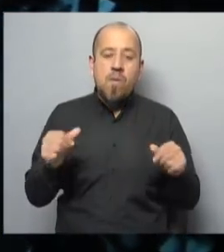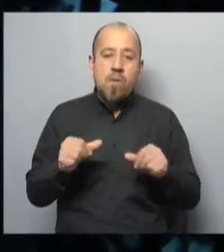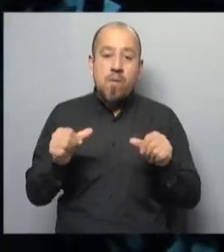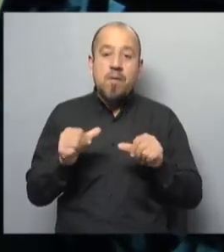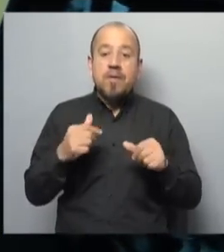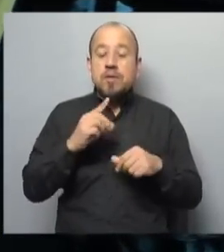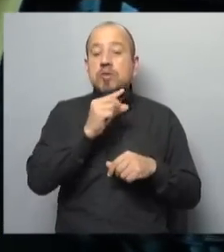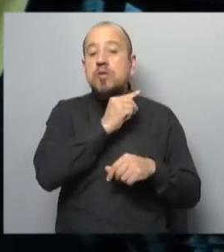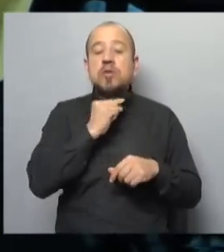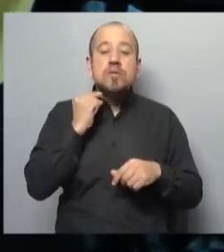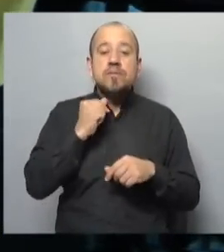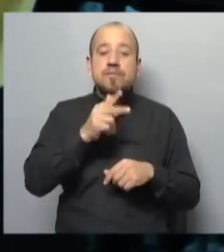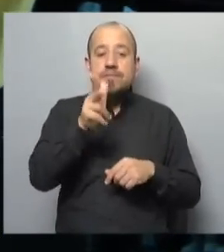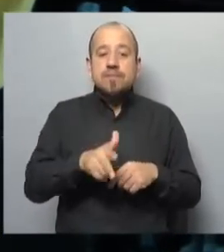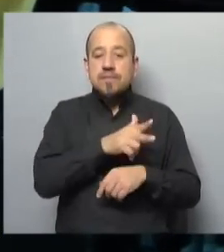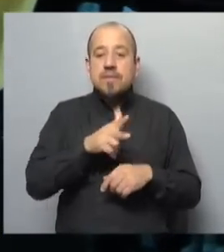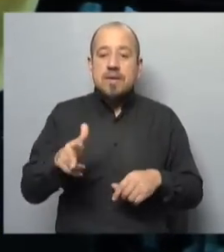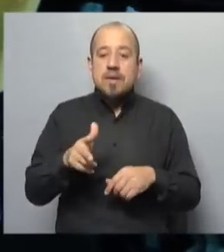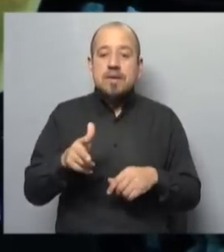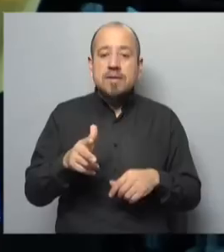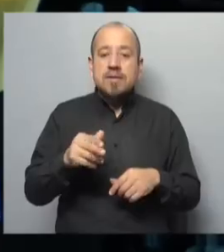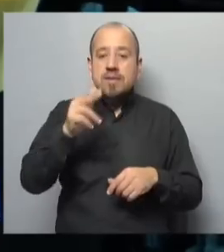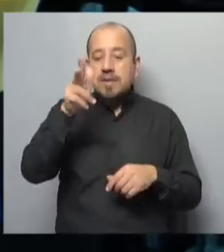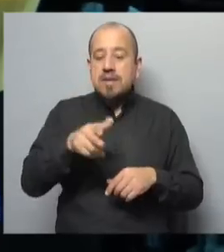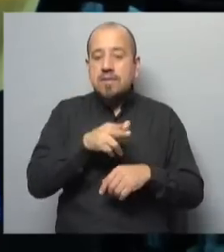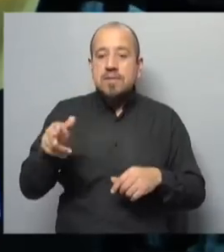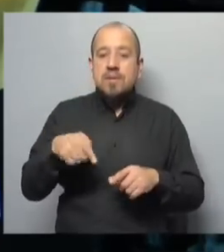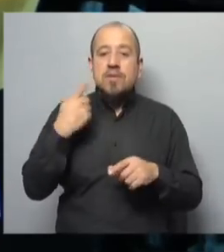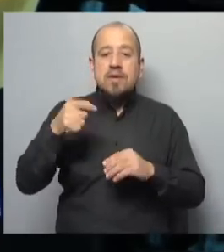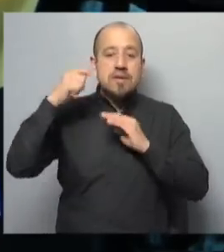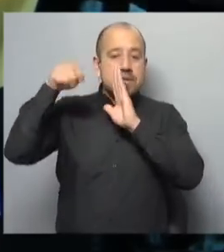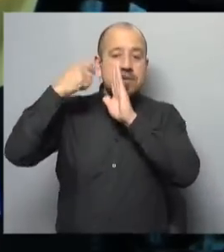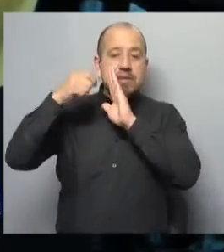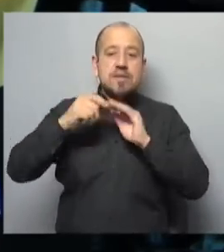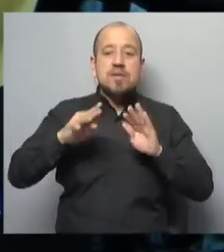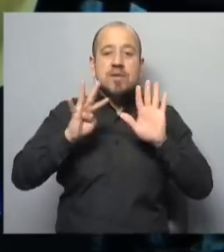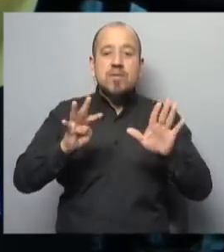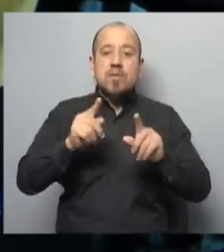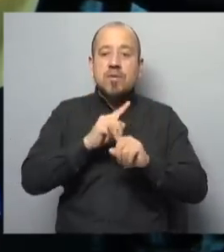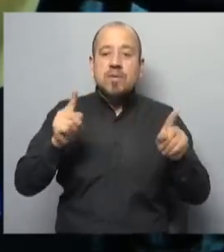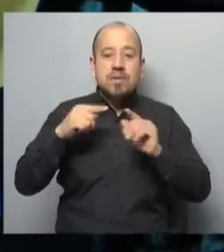tome la comunión en donde iba a la misa de nueve para poder ir al cine después claro sí no